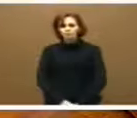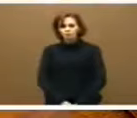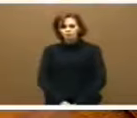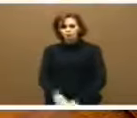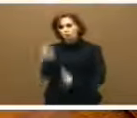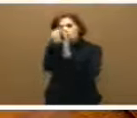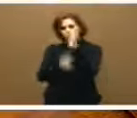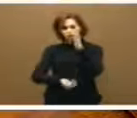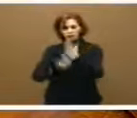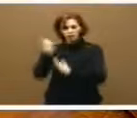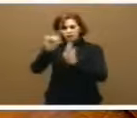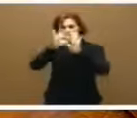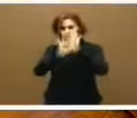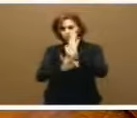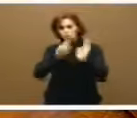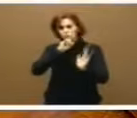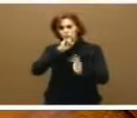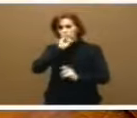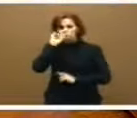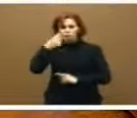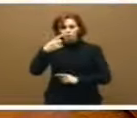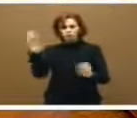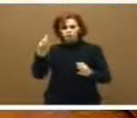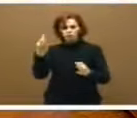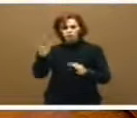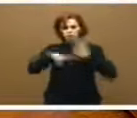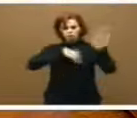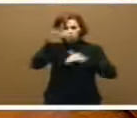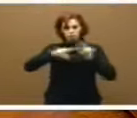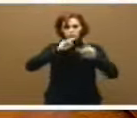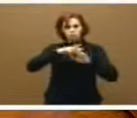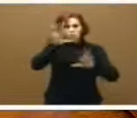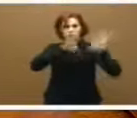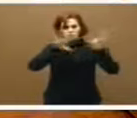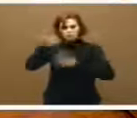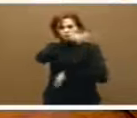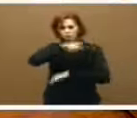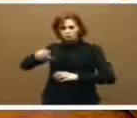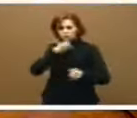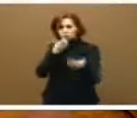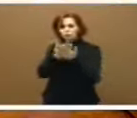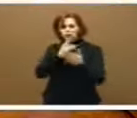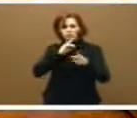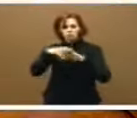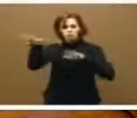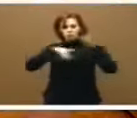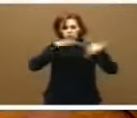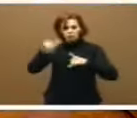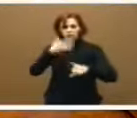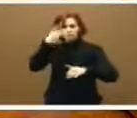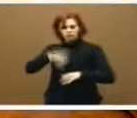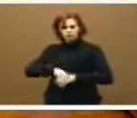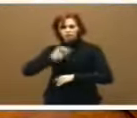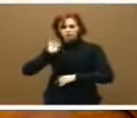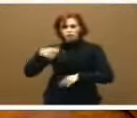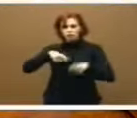Orden del día. Primer punto. Elecciones de asignación y nombramiento de personas. Propuesta de nombramiento por la Cámara del magistrado